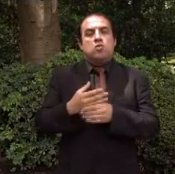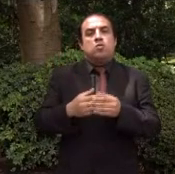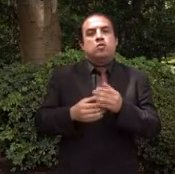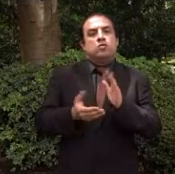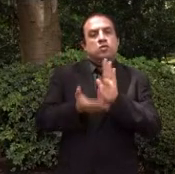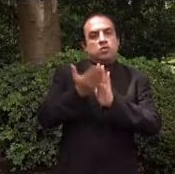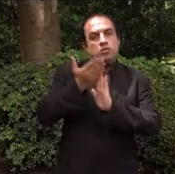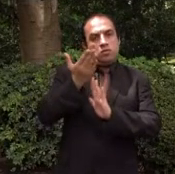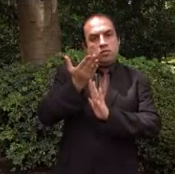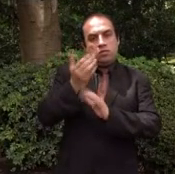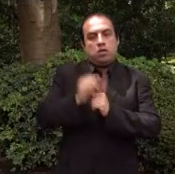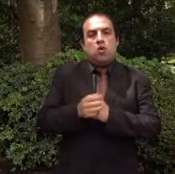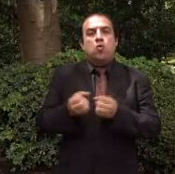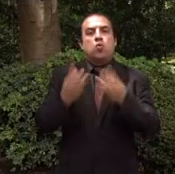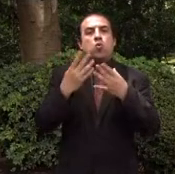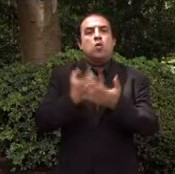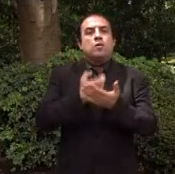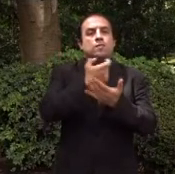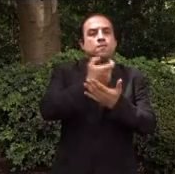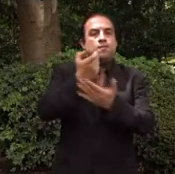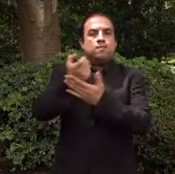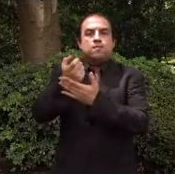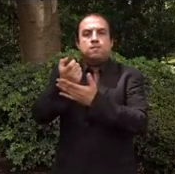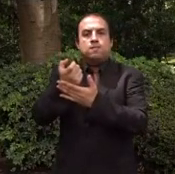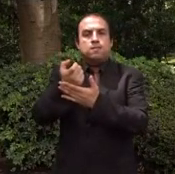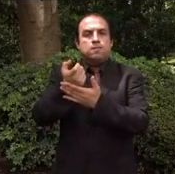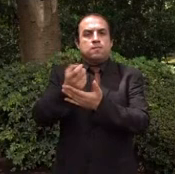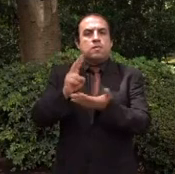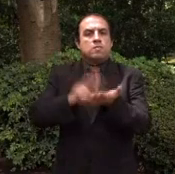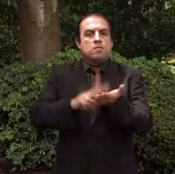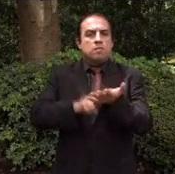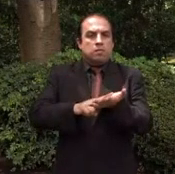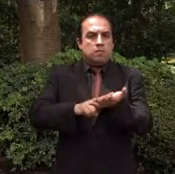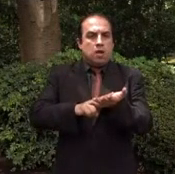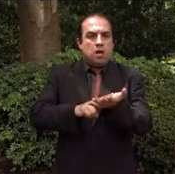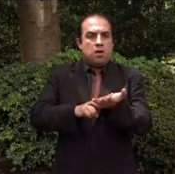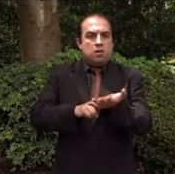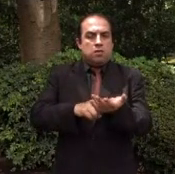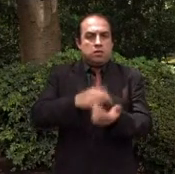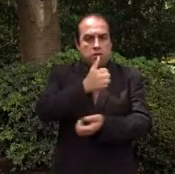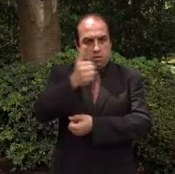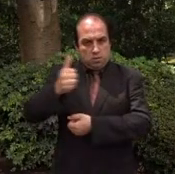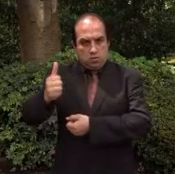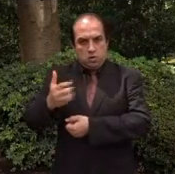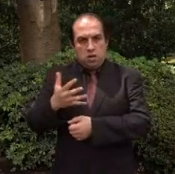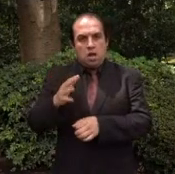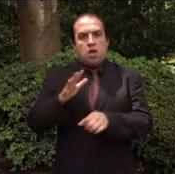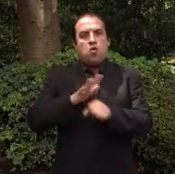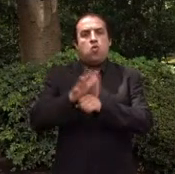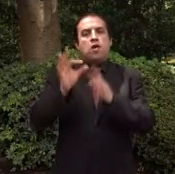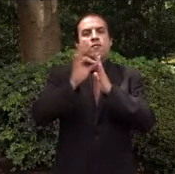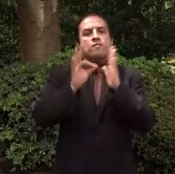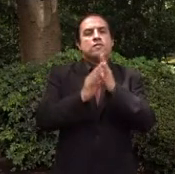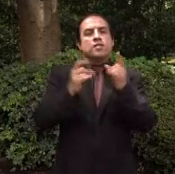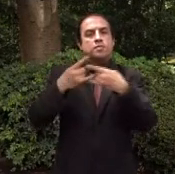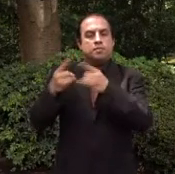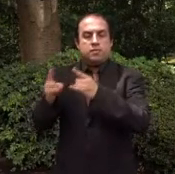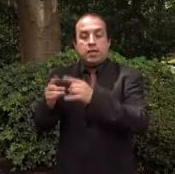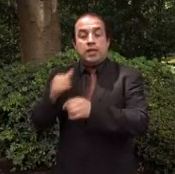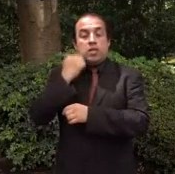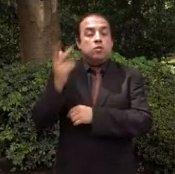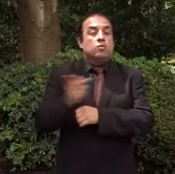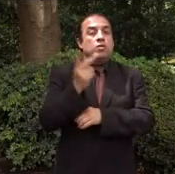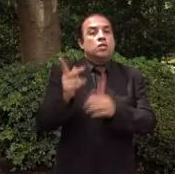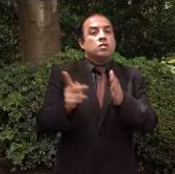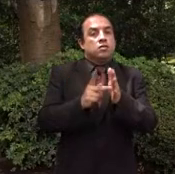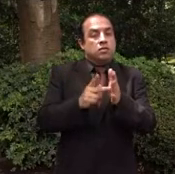construir, cuánto costará cada una y en qué fecha será cada una. Quiero preguntarle también